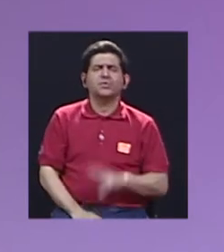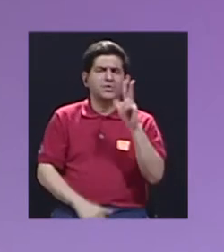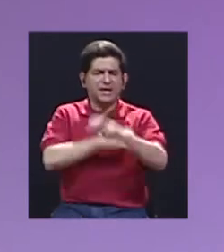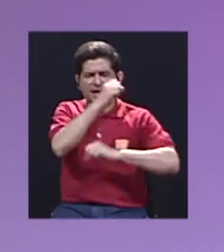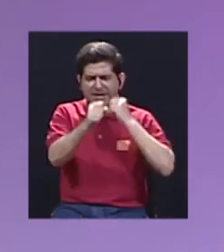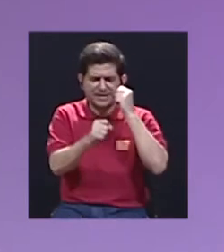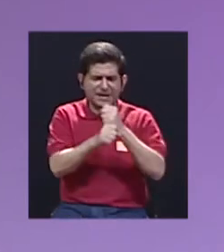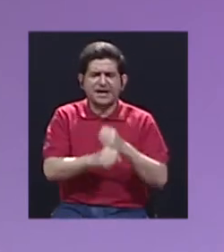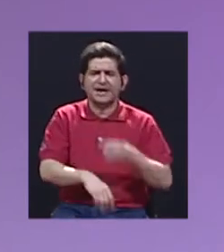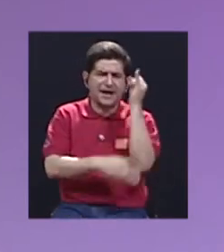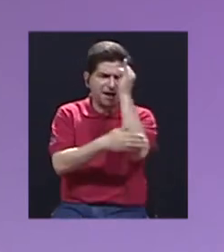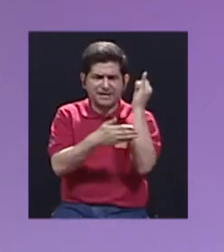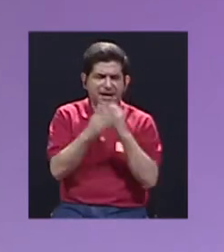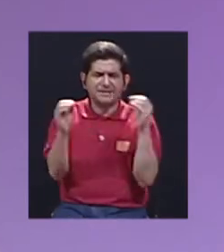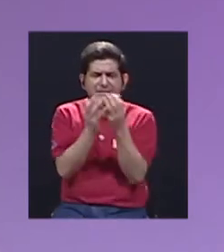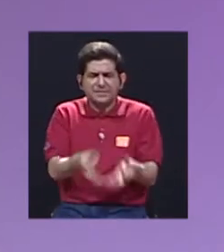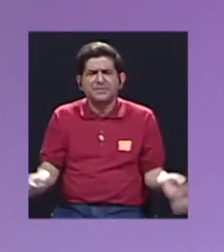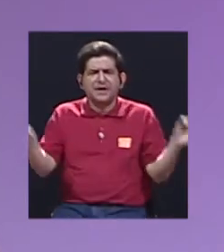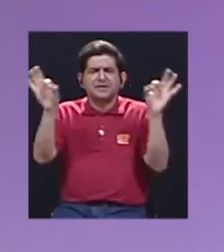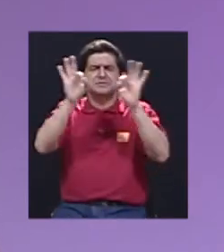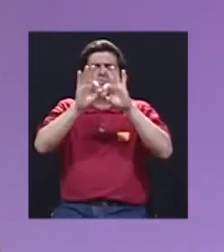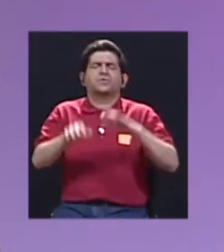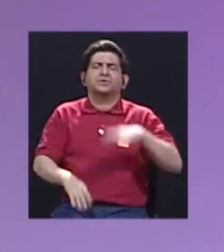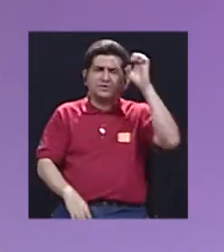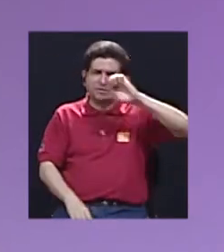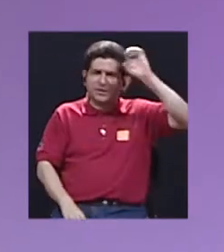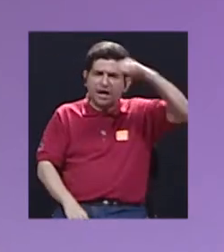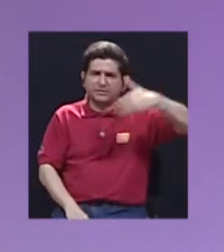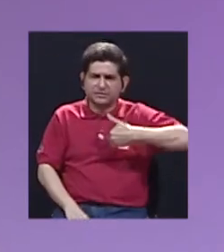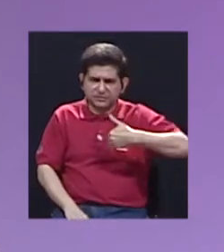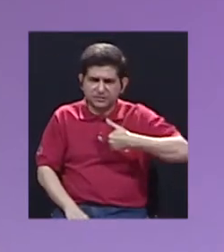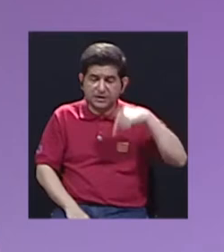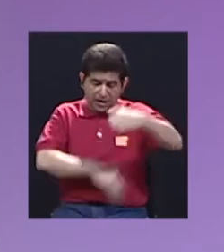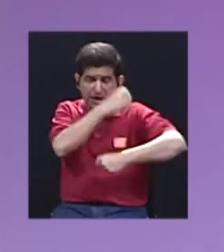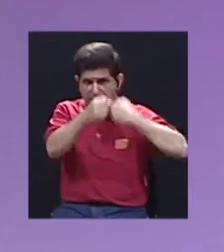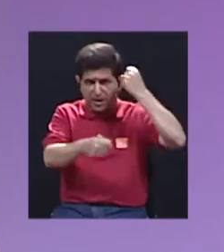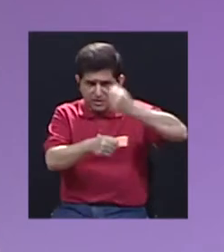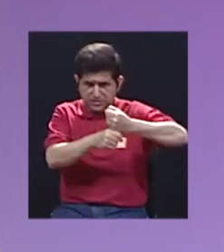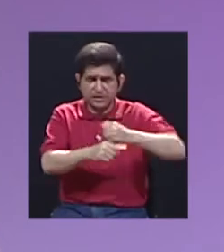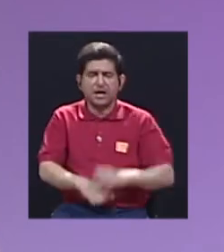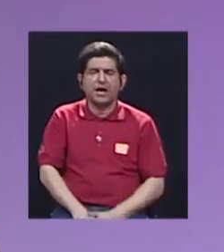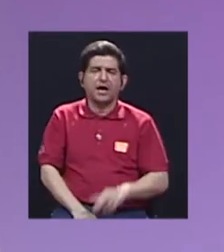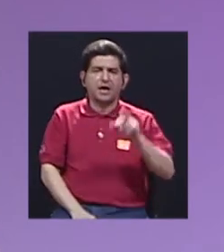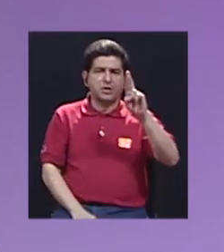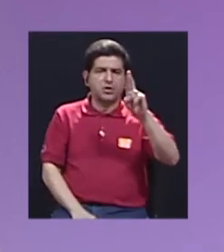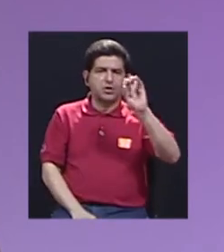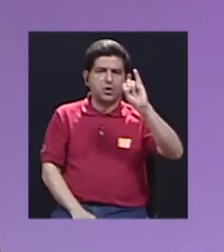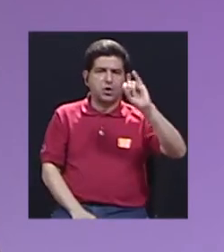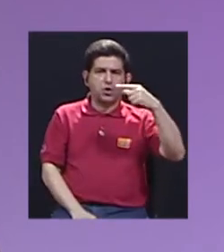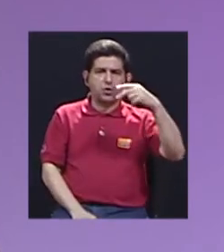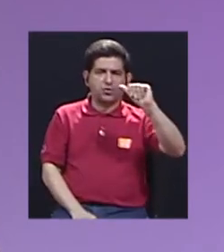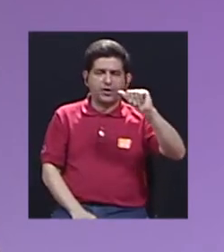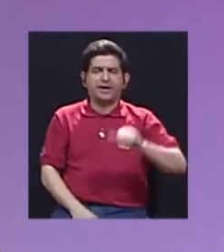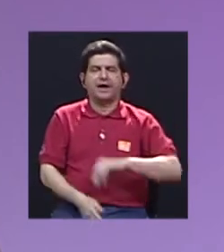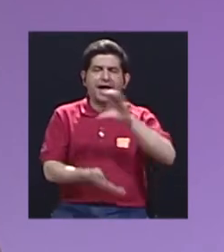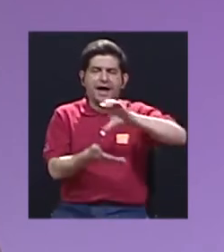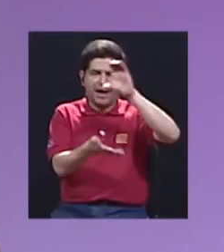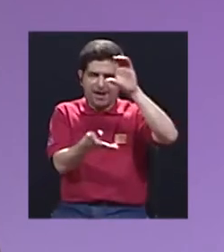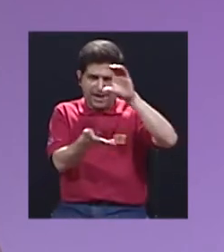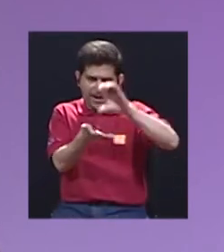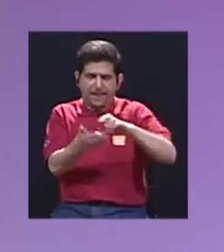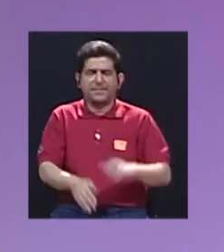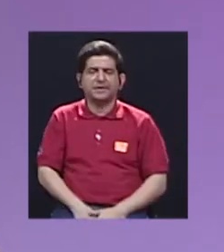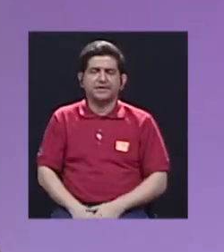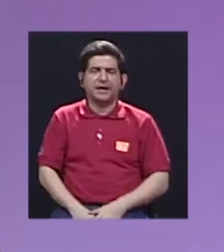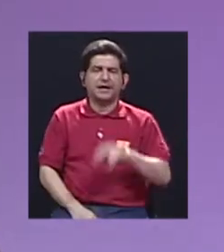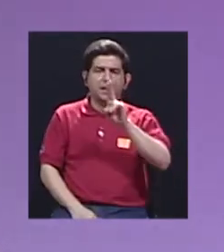de arte y fibra textil más importantes de Europa, precisamente este año que Riga se convierte en la capital de